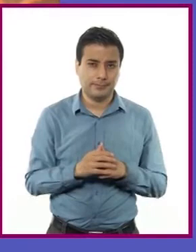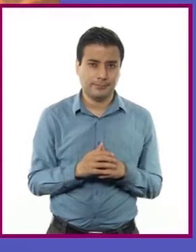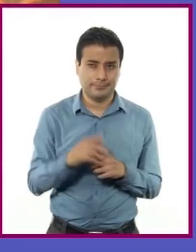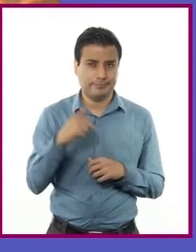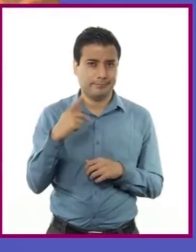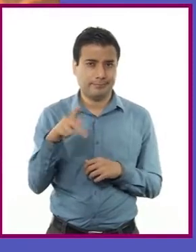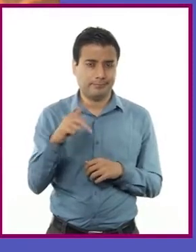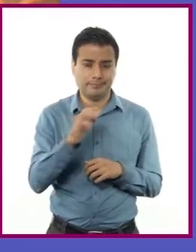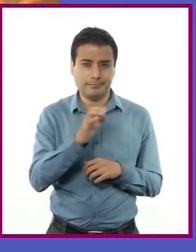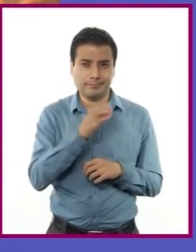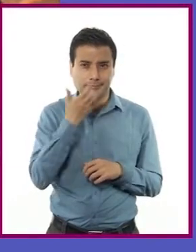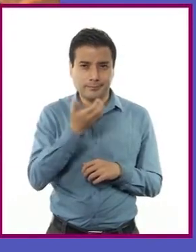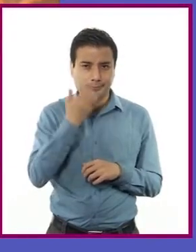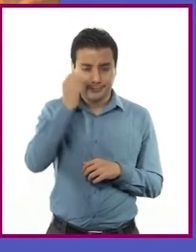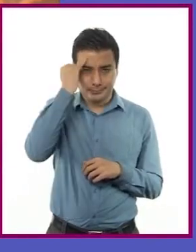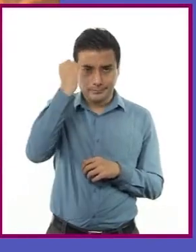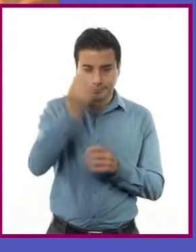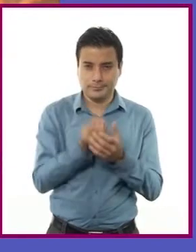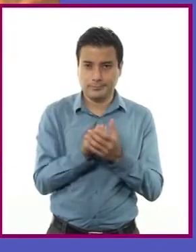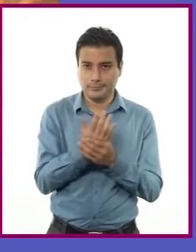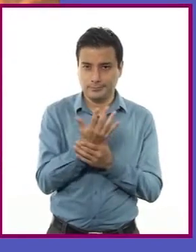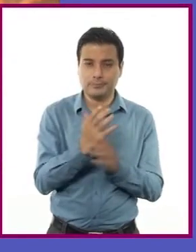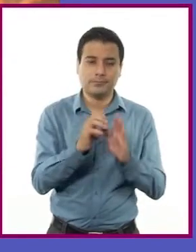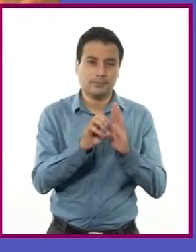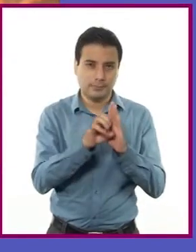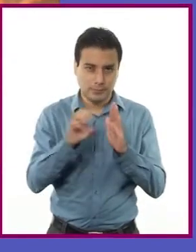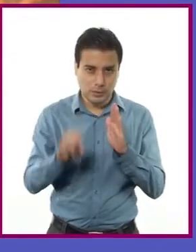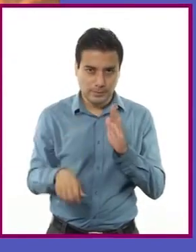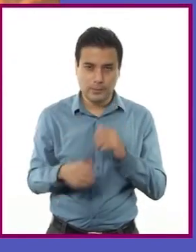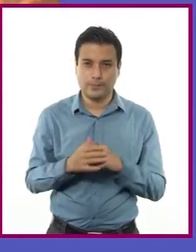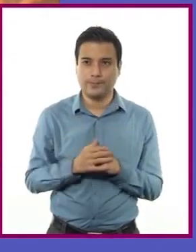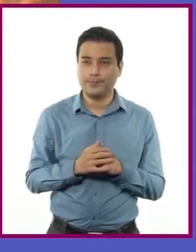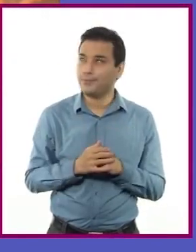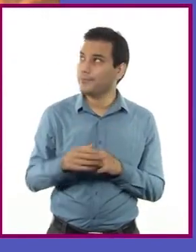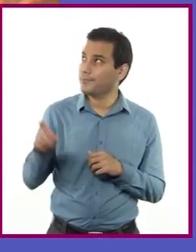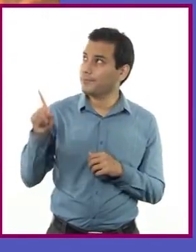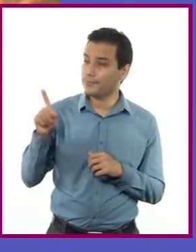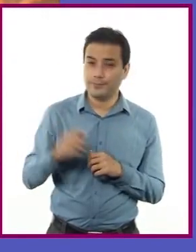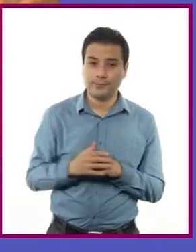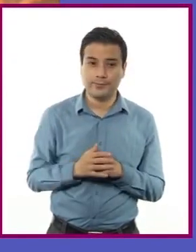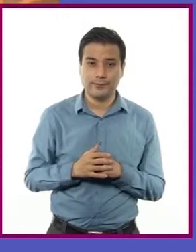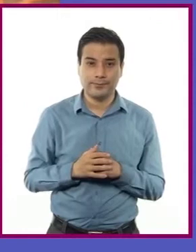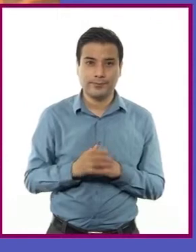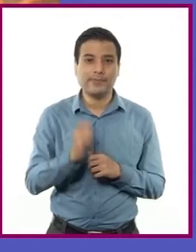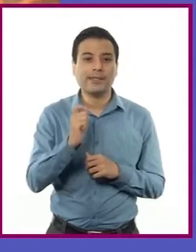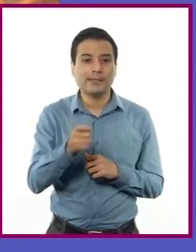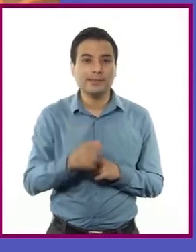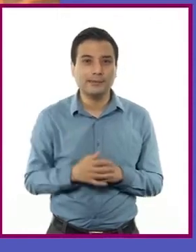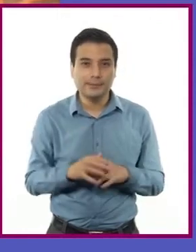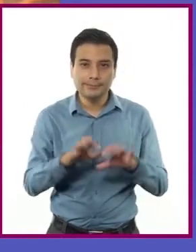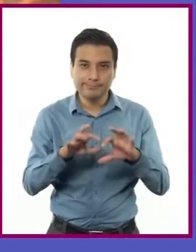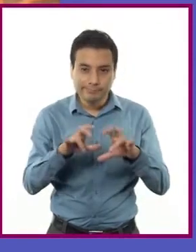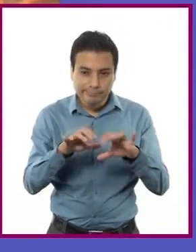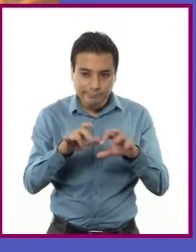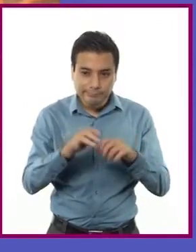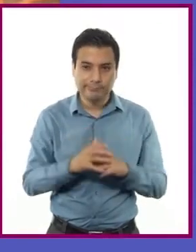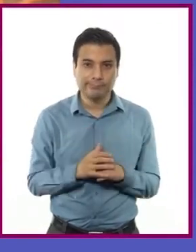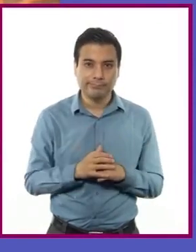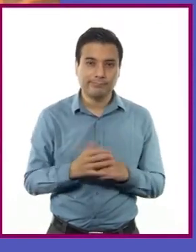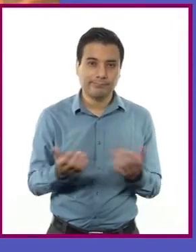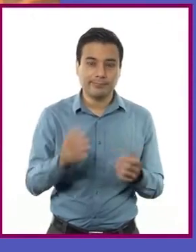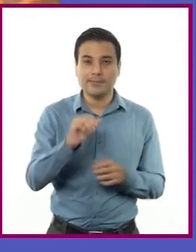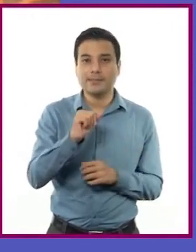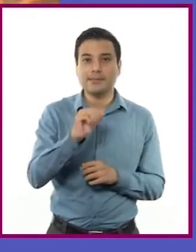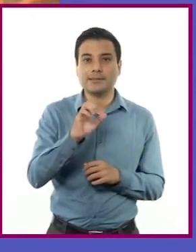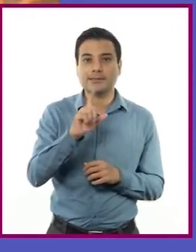de nueva creación en una lengua. Por ejemplo, chatear para referirnos a una conversación digital o selfie